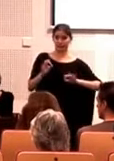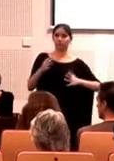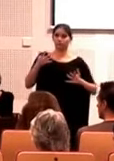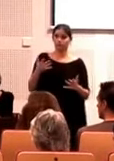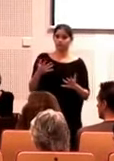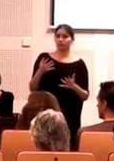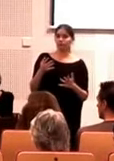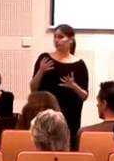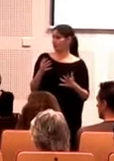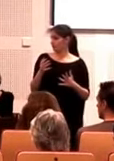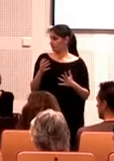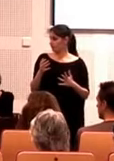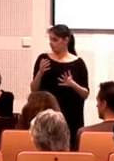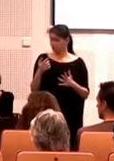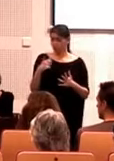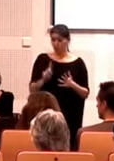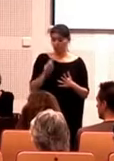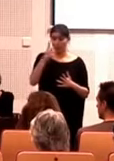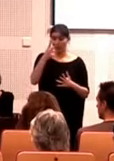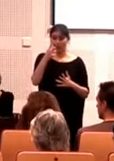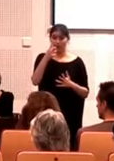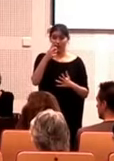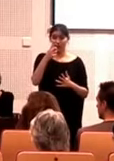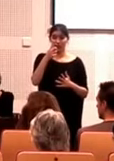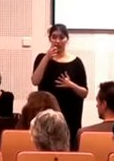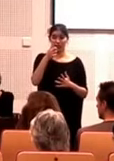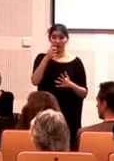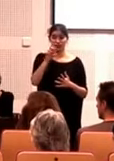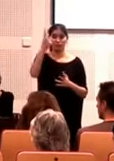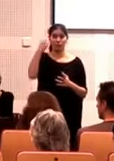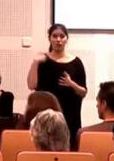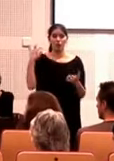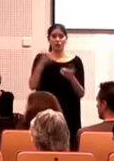bueno, lo primero que tuve que luchar es